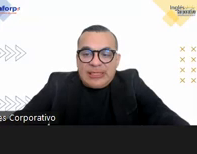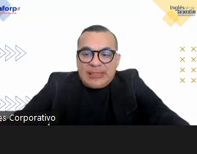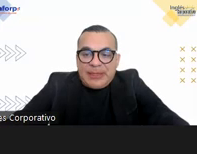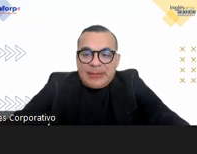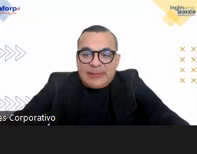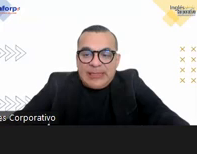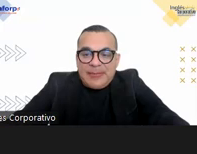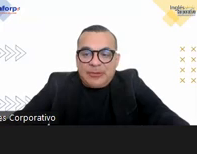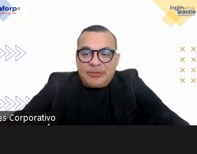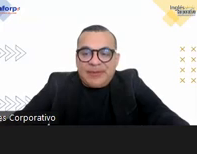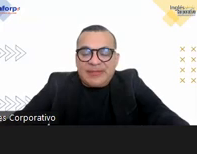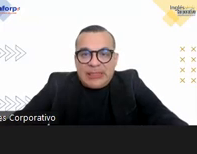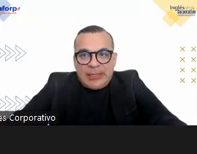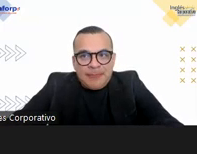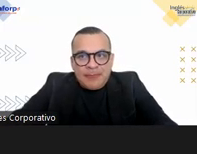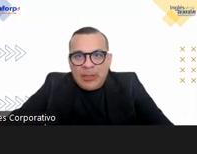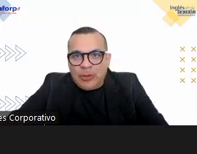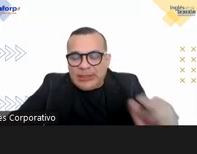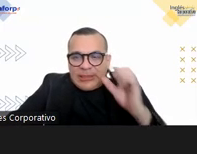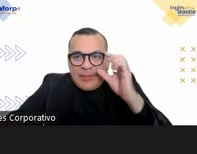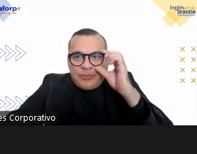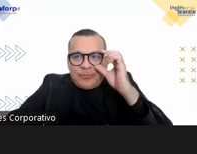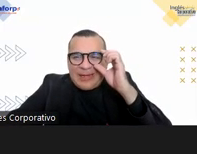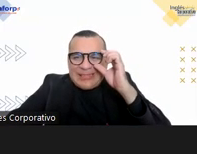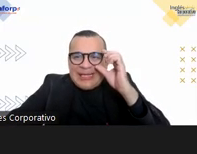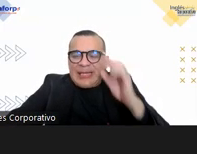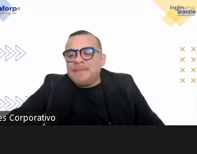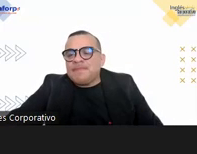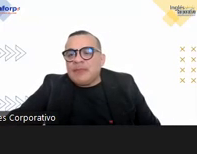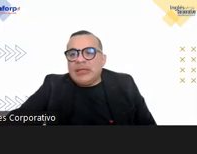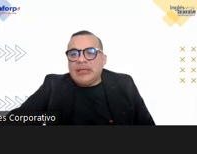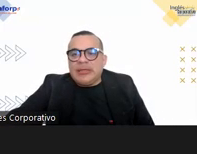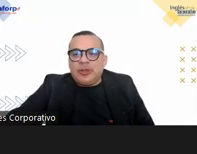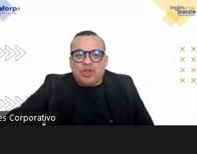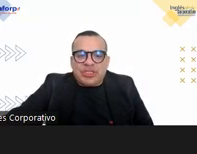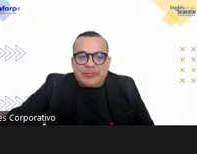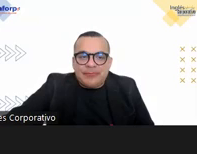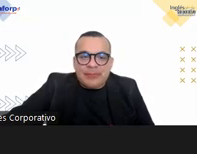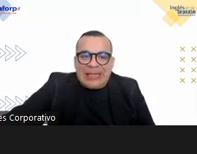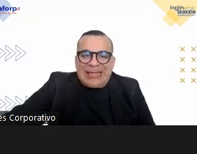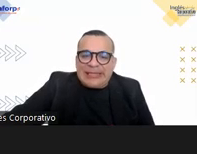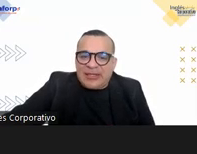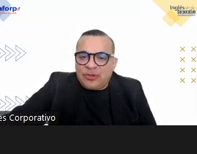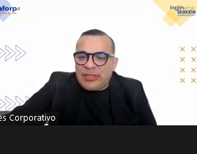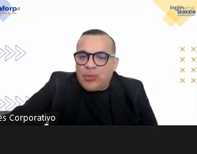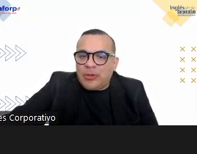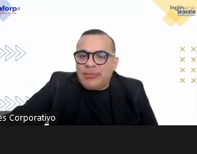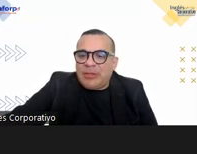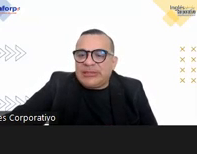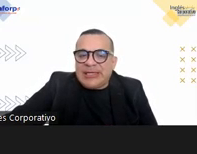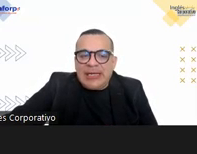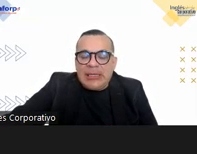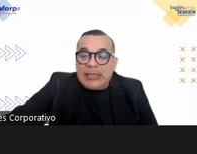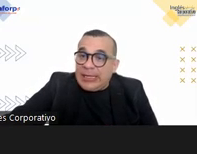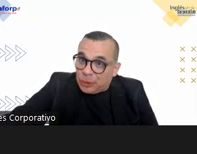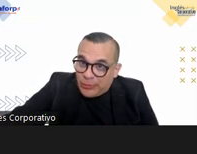interacción directamente. Déjeme entonces presentarle lo que tenemos para esta noche, la integración del cuadro de